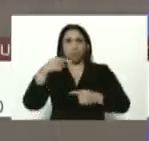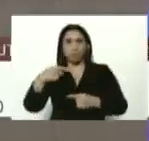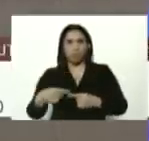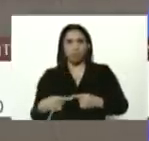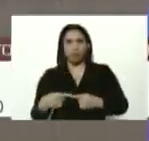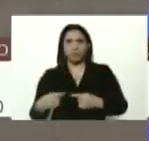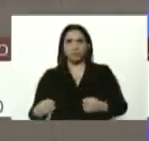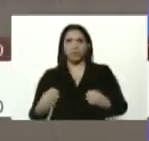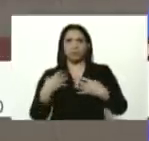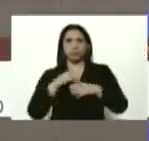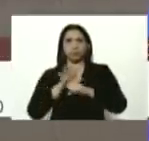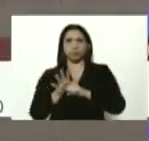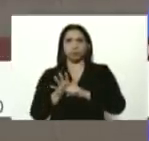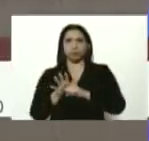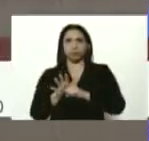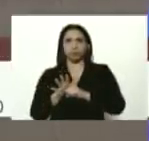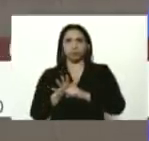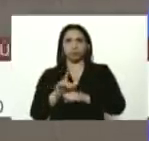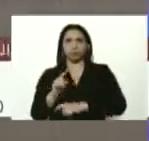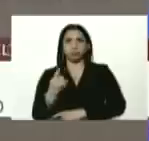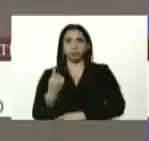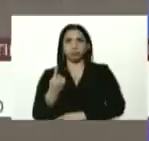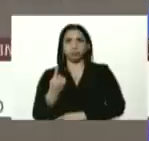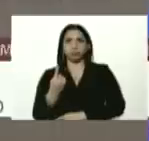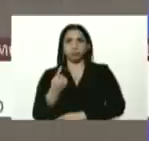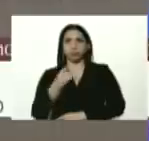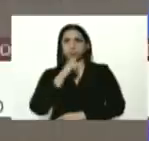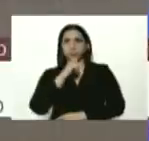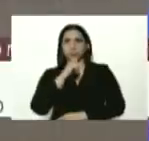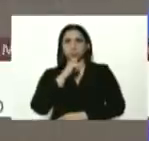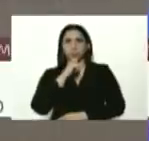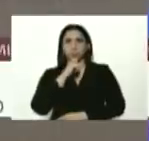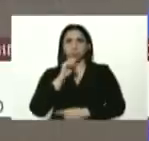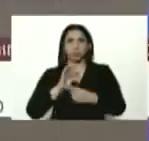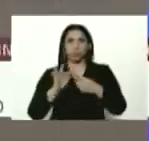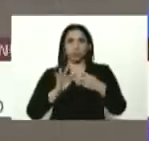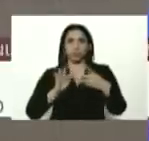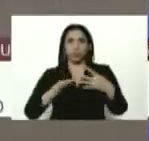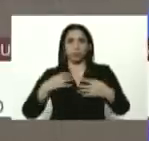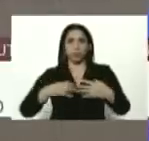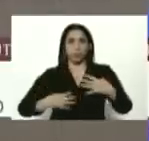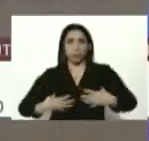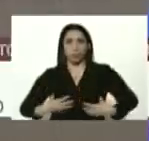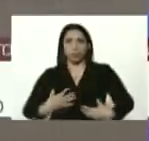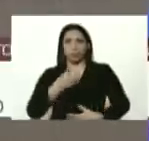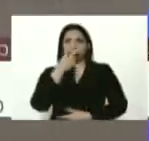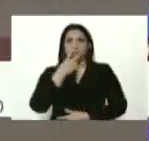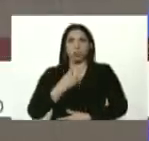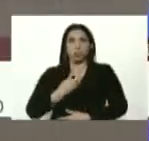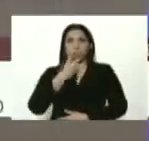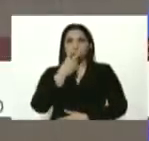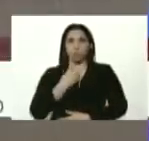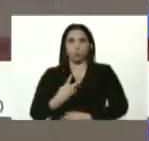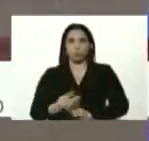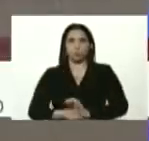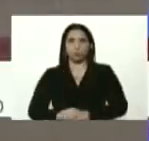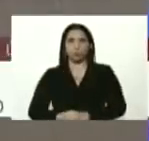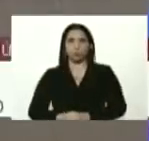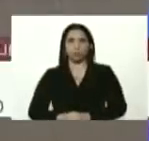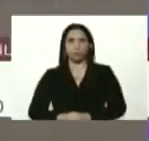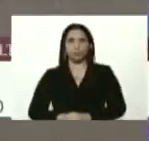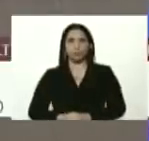la infección por este virus, principalmente complicaciones en su funcionamiento pulmonar, en su función